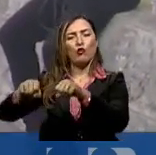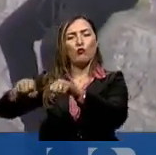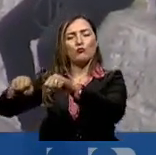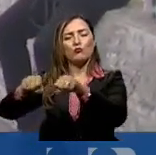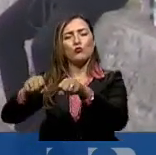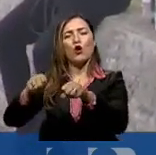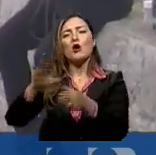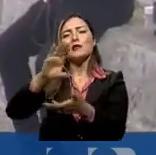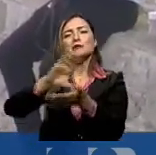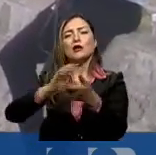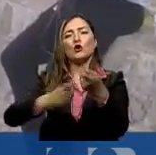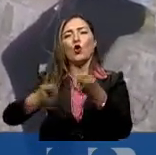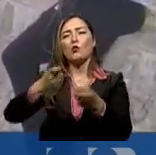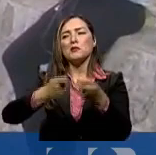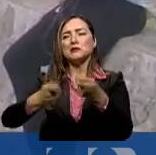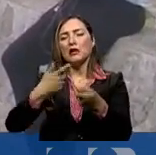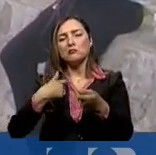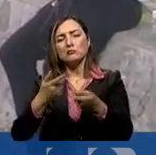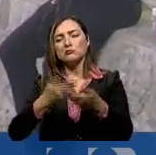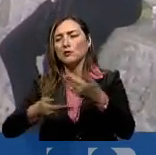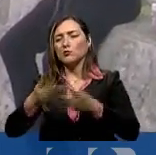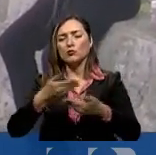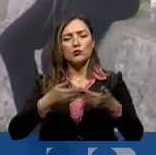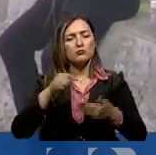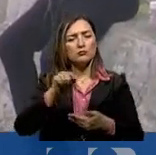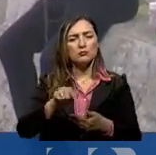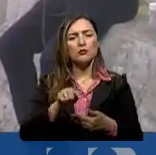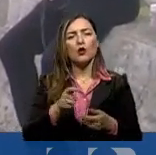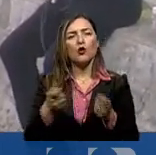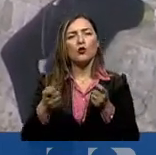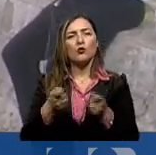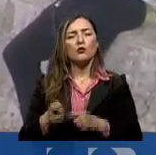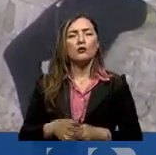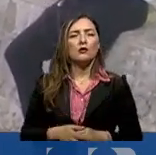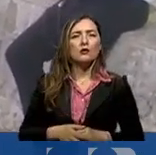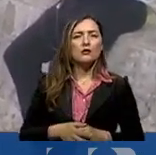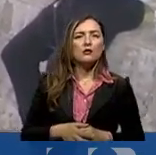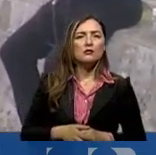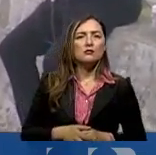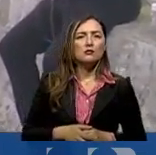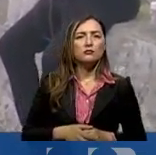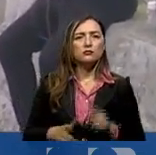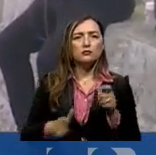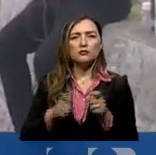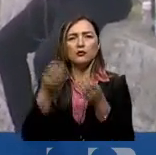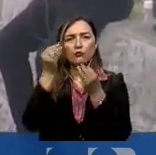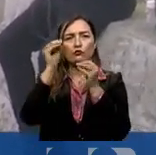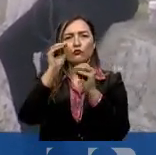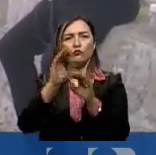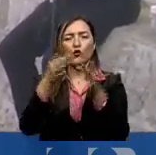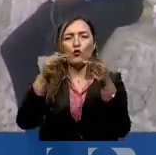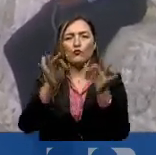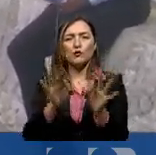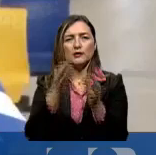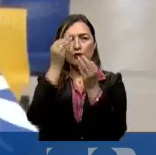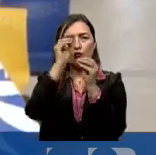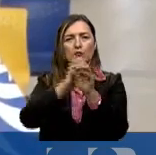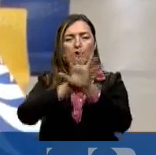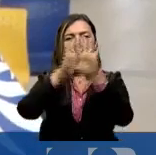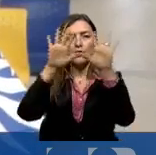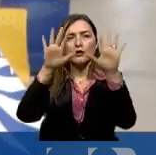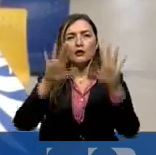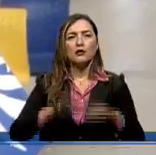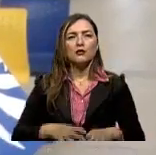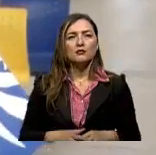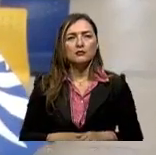casco comercial e invitamos a la ciudadanía para que realmente se informen a través de los canales oficiales.